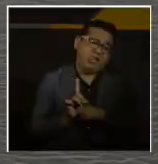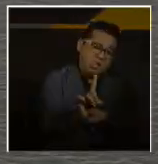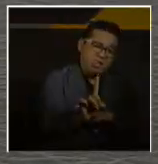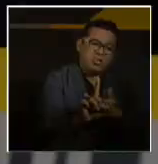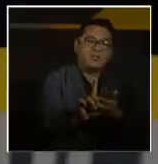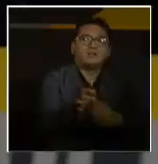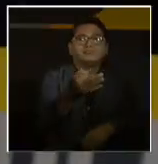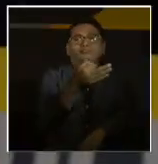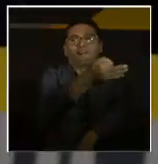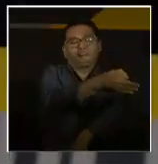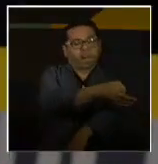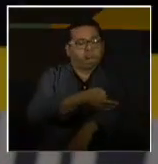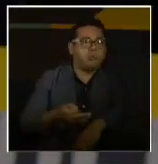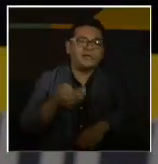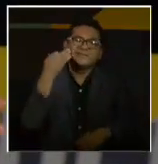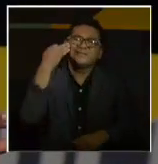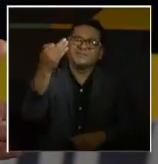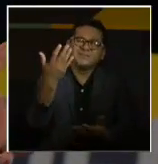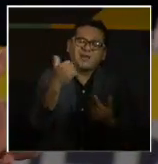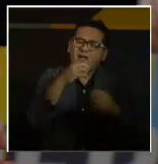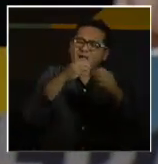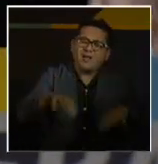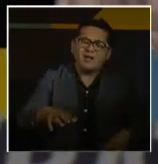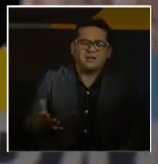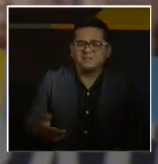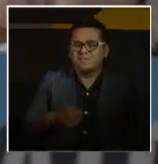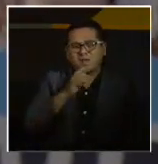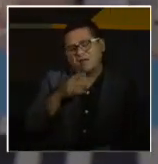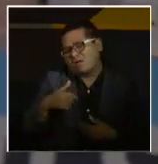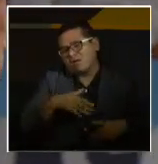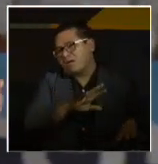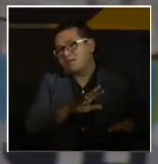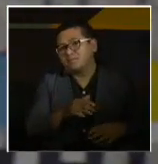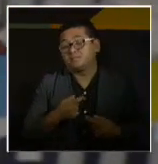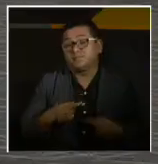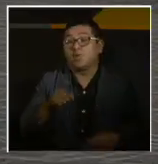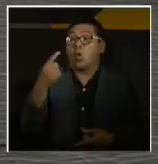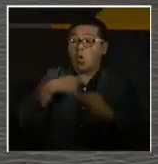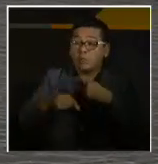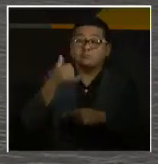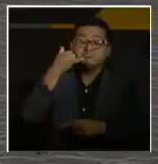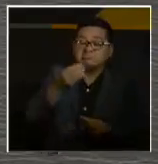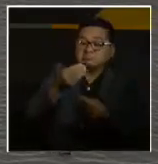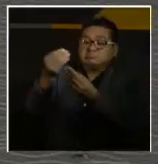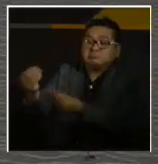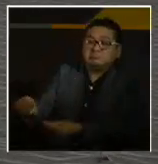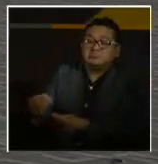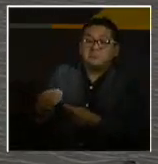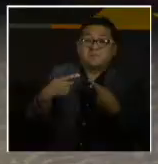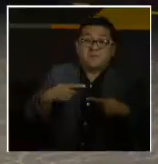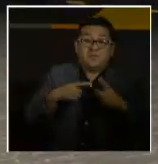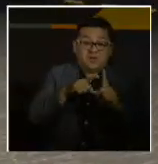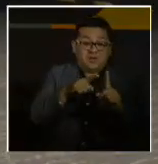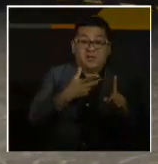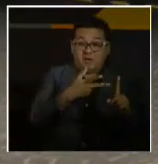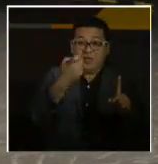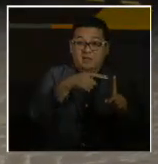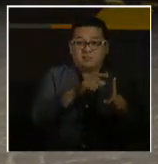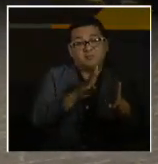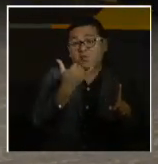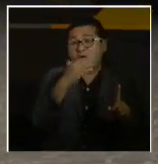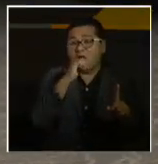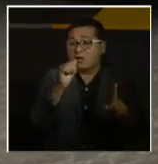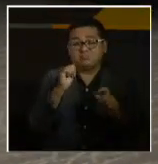denunciar y a perder todavía más tiempo del que ya perdí con esto. ¿Qué pasaba? Regresamos el celular y hay que soltar a la persona porque no